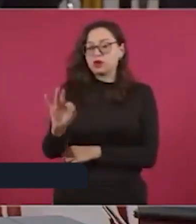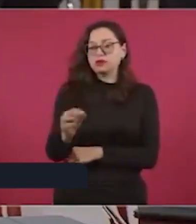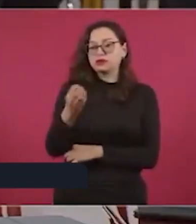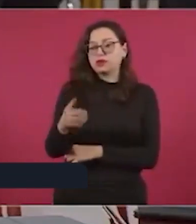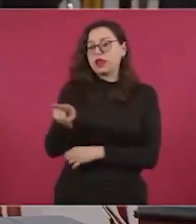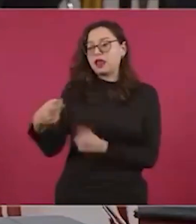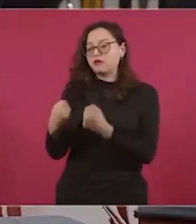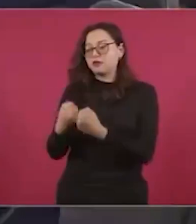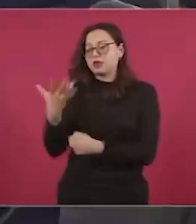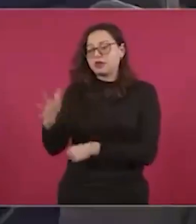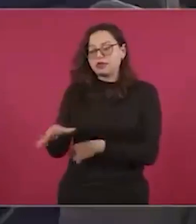restablecer la seguridad en la región